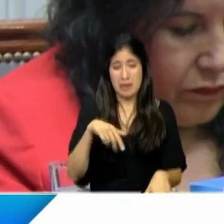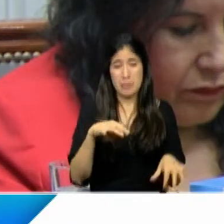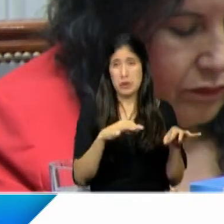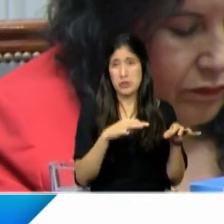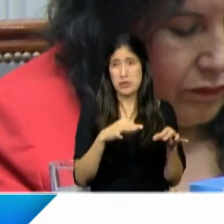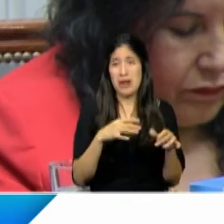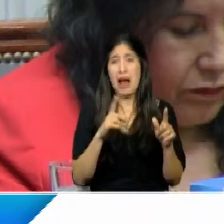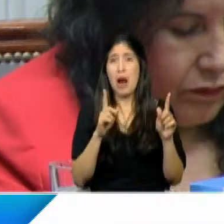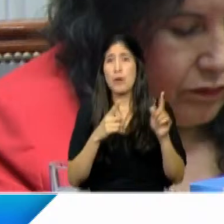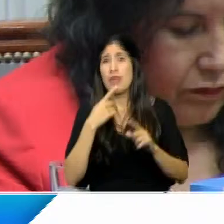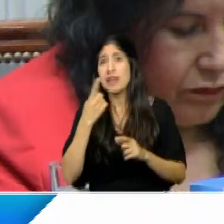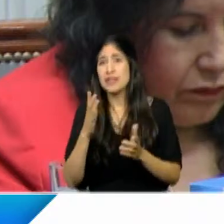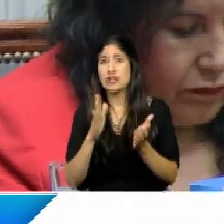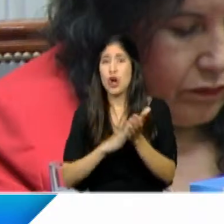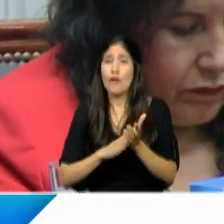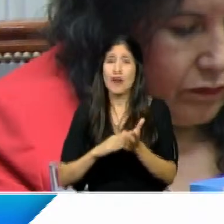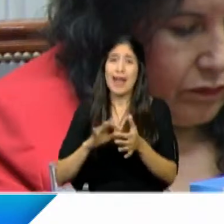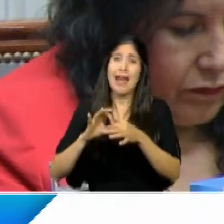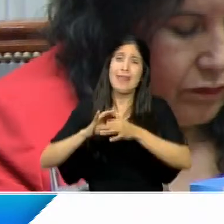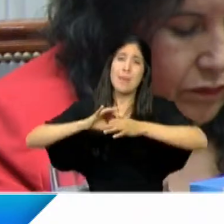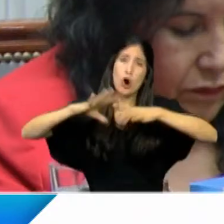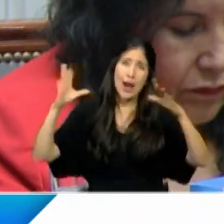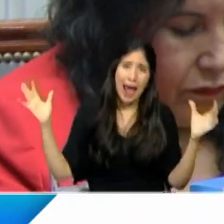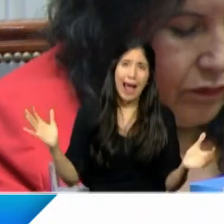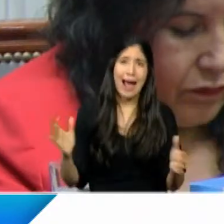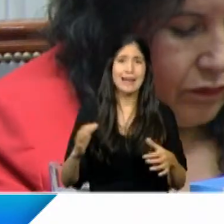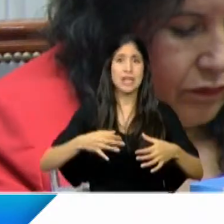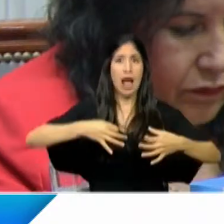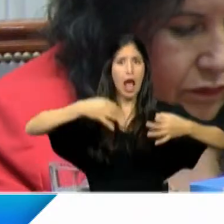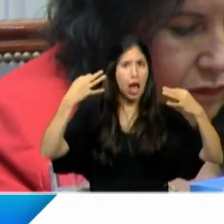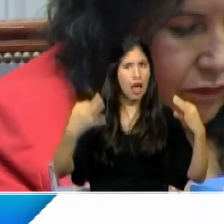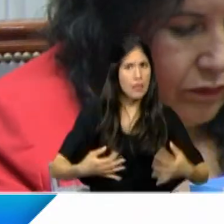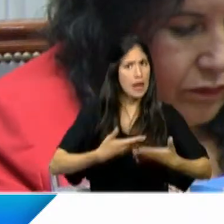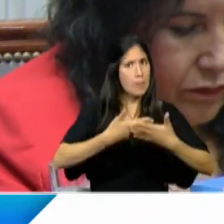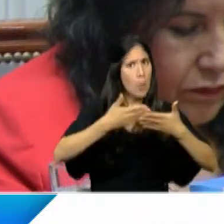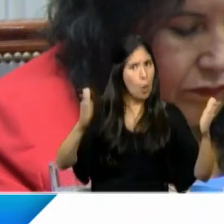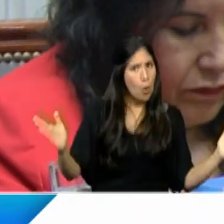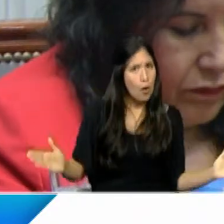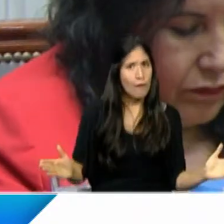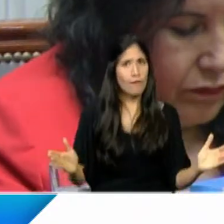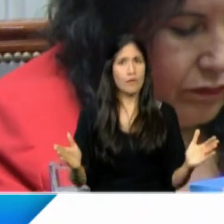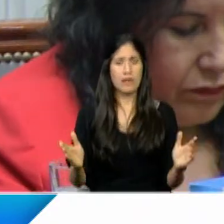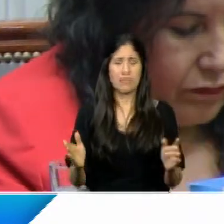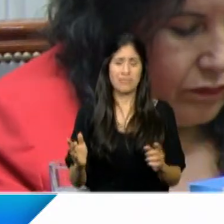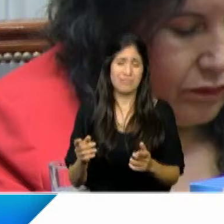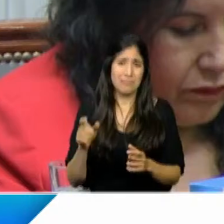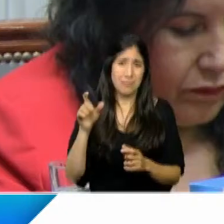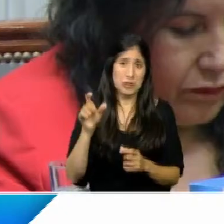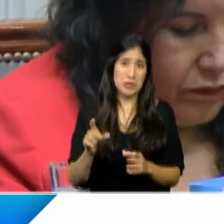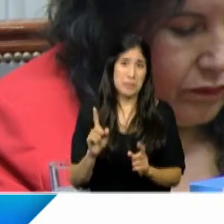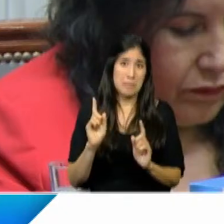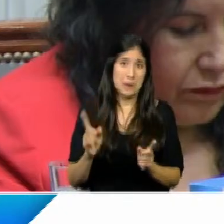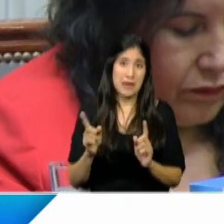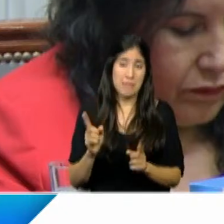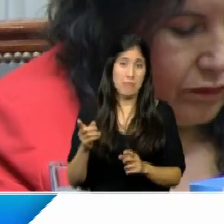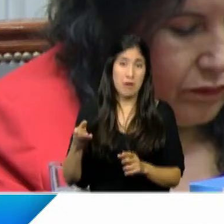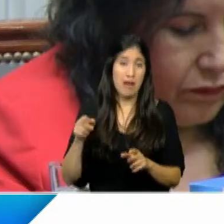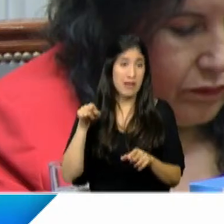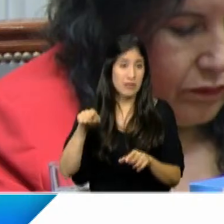de república, hablar de democracia, de ética pública, a los mismos que